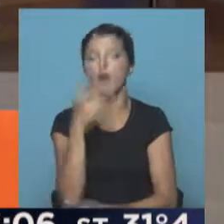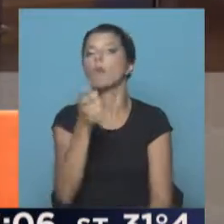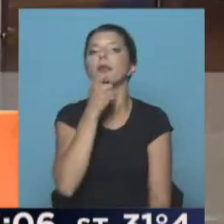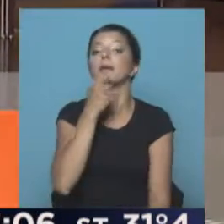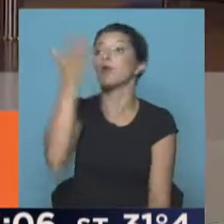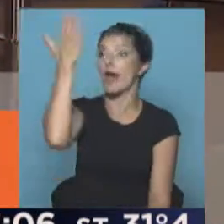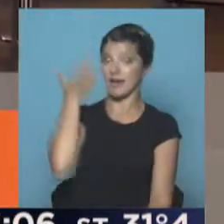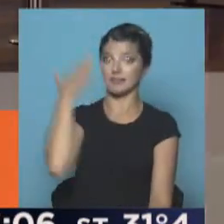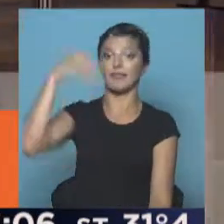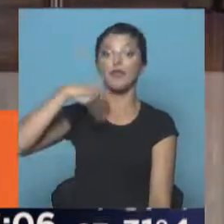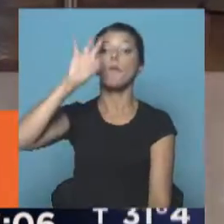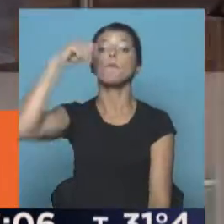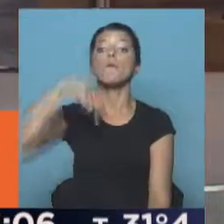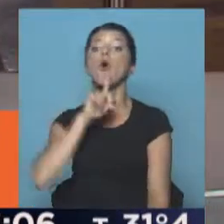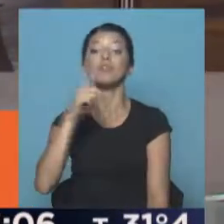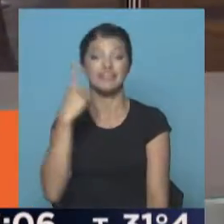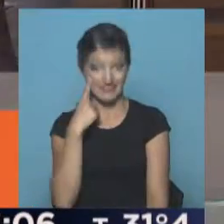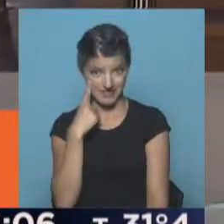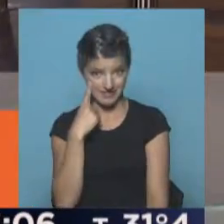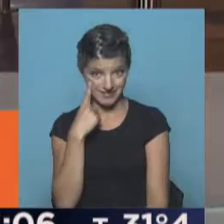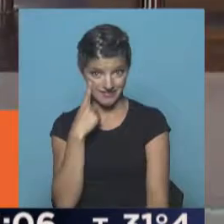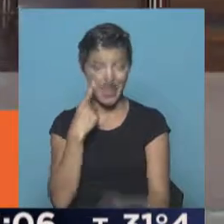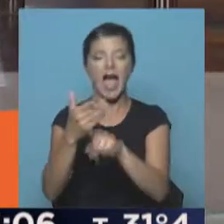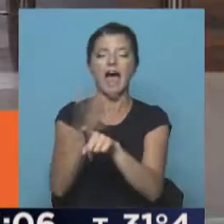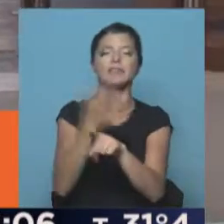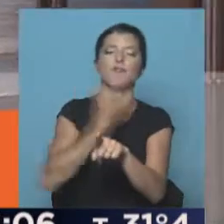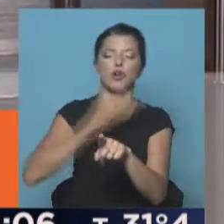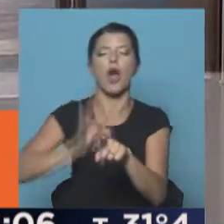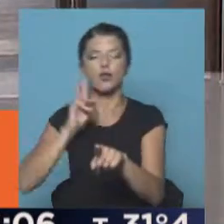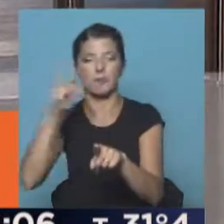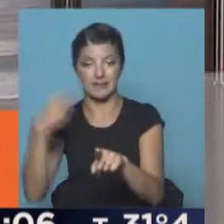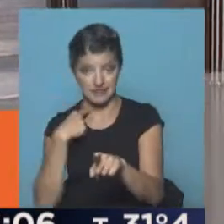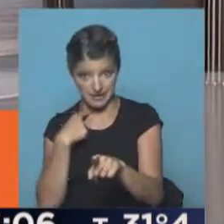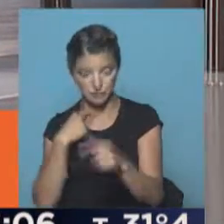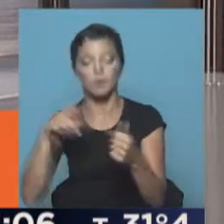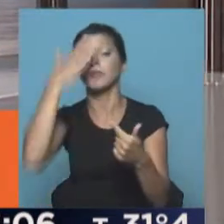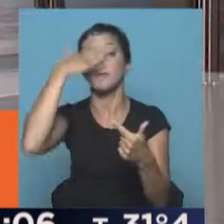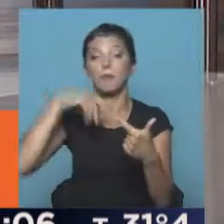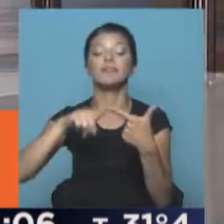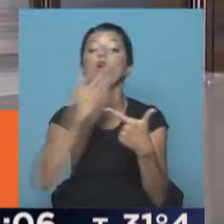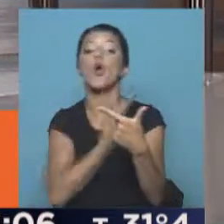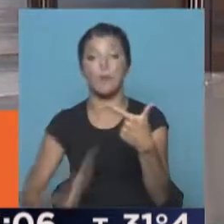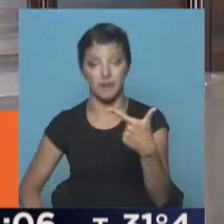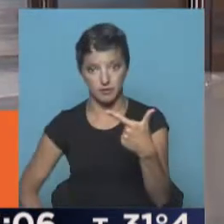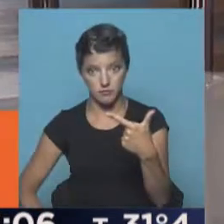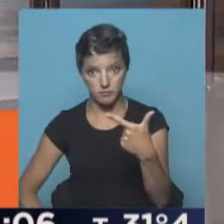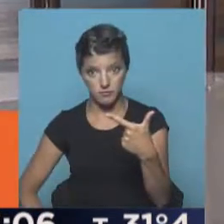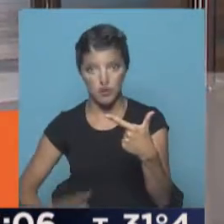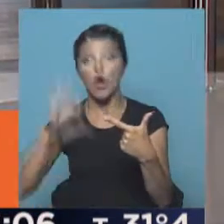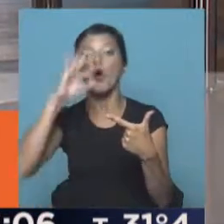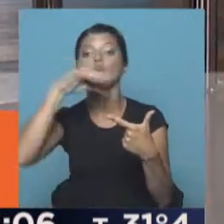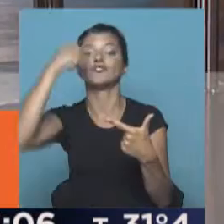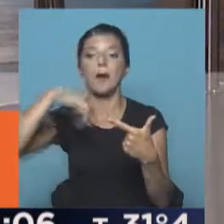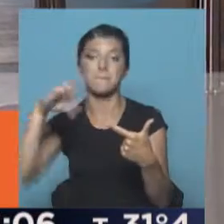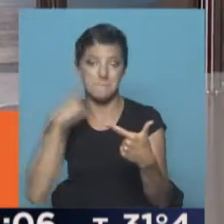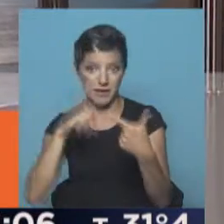de Mario Monti antes de la elección de febrero del 2013, el gobierno muy extenso de Carlo Azeglio Ciampi, que después